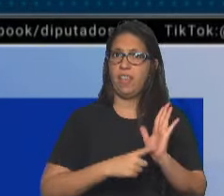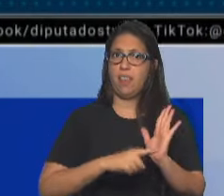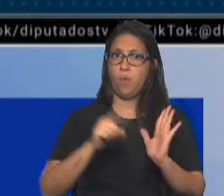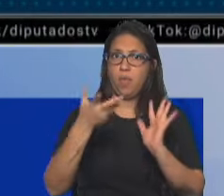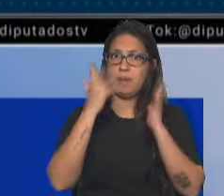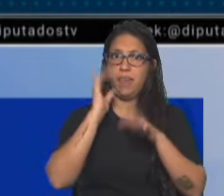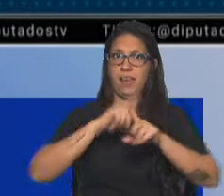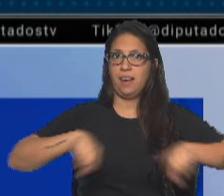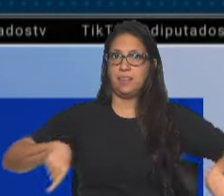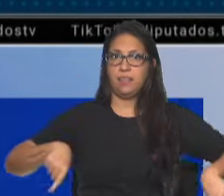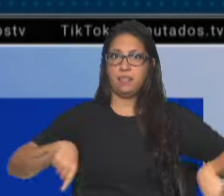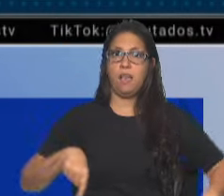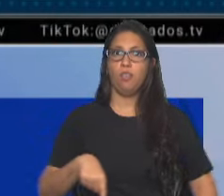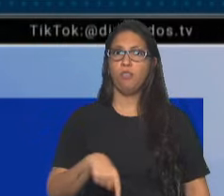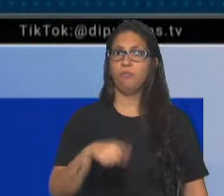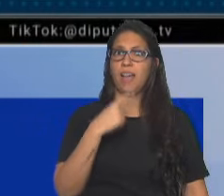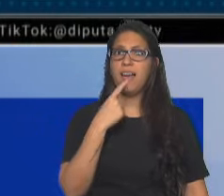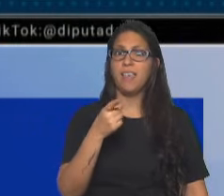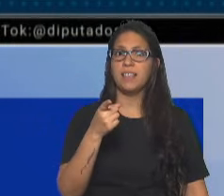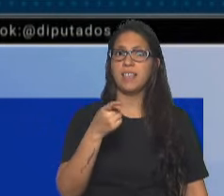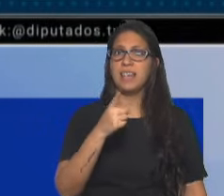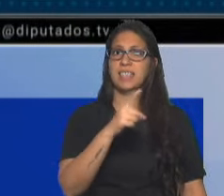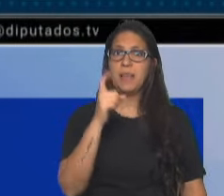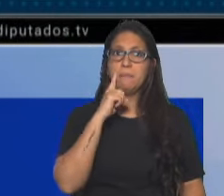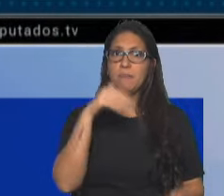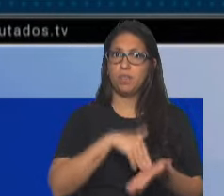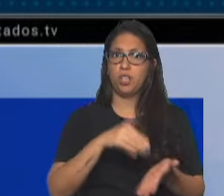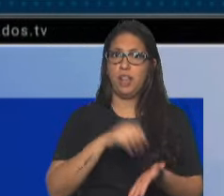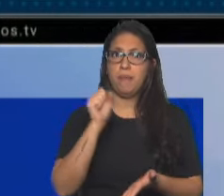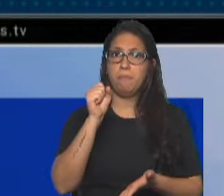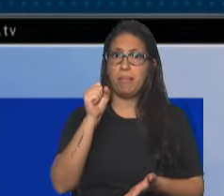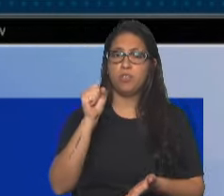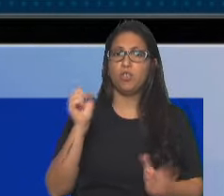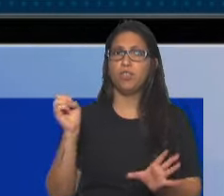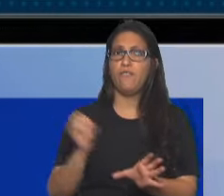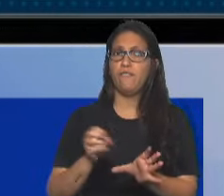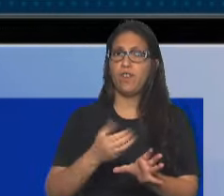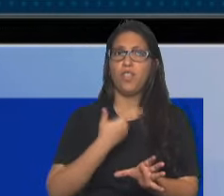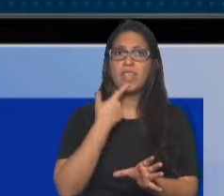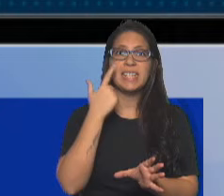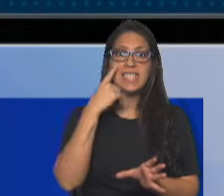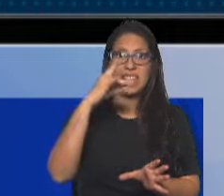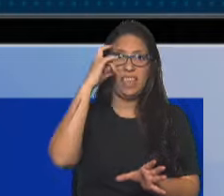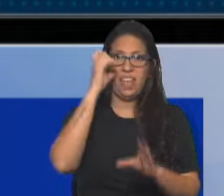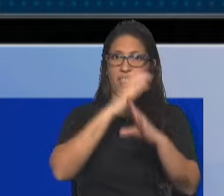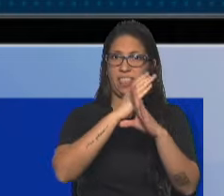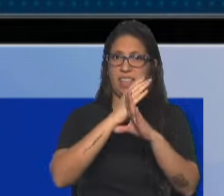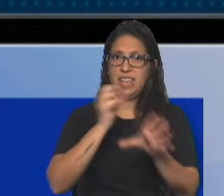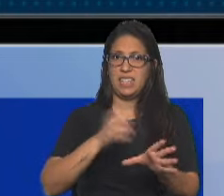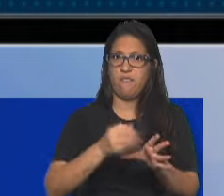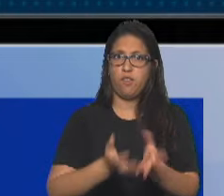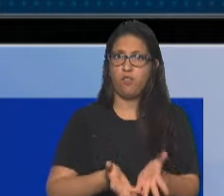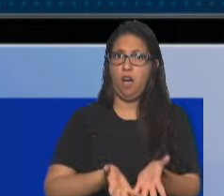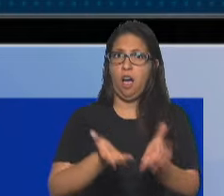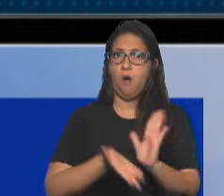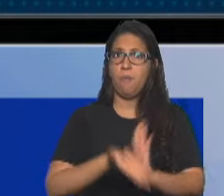presidente Javier Milei, por el cual incrementó en 100.000 millones de pesos los fondos de la Secretaría de Inteligencia del Estado